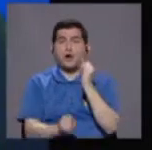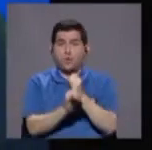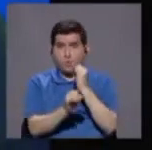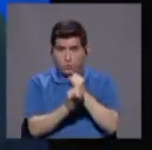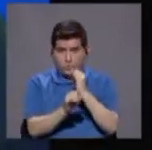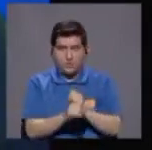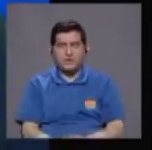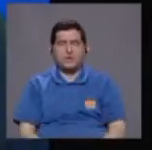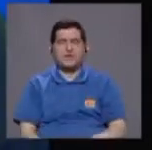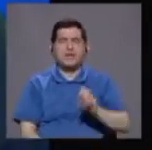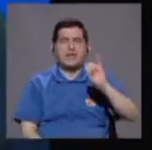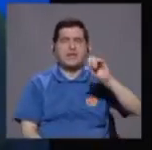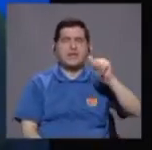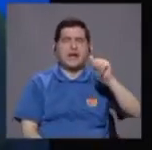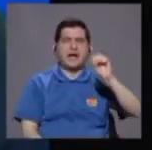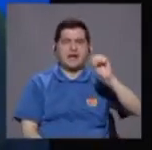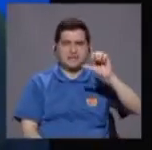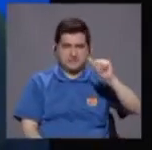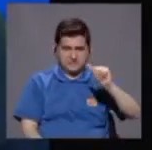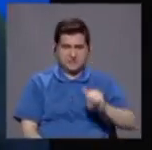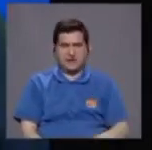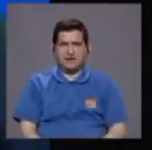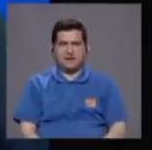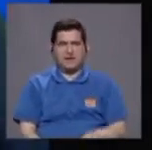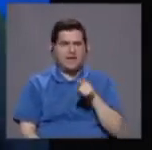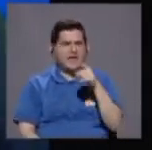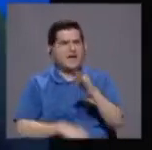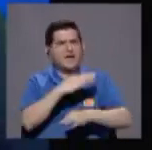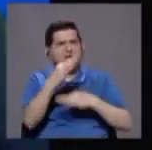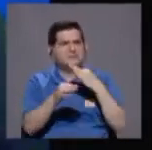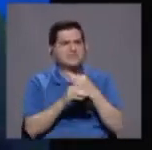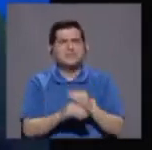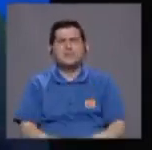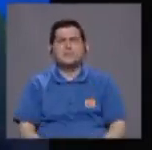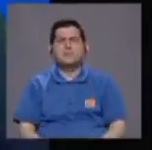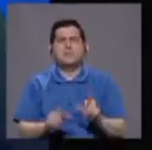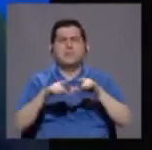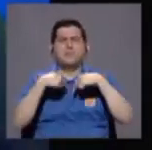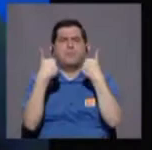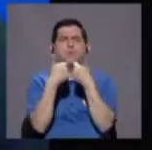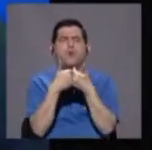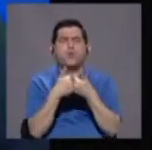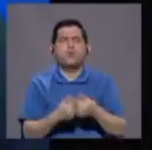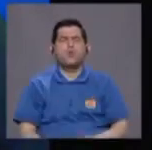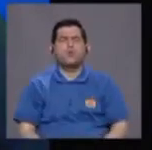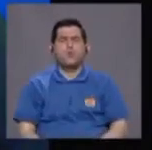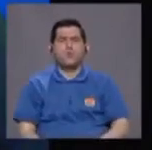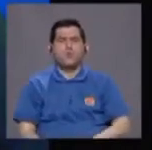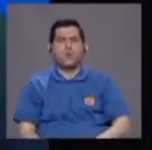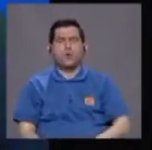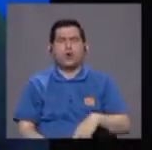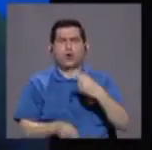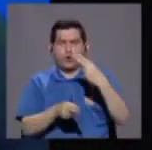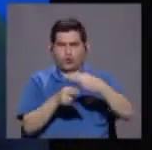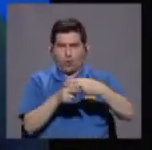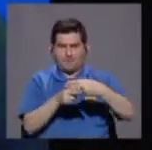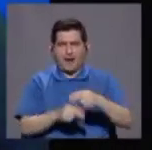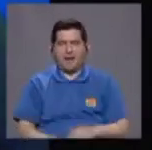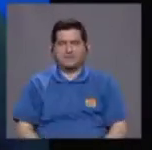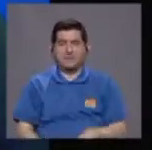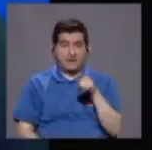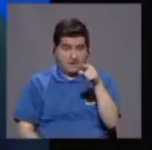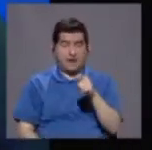llama IASA, para que es un instituto tipo Club de Roma, ¿no? Hacían proyecciones mundiales